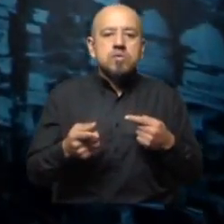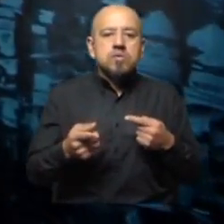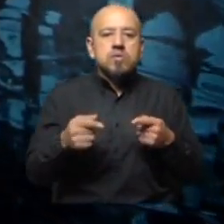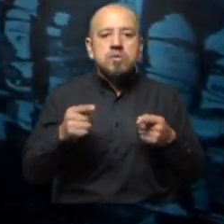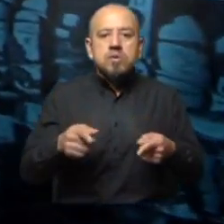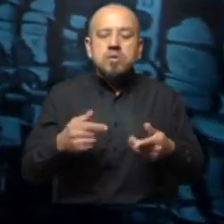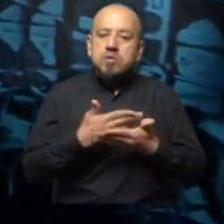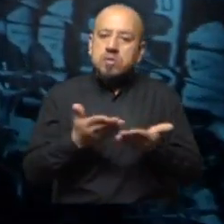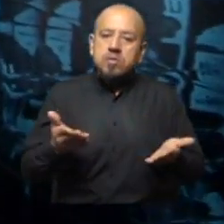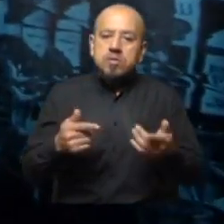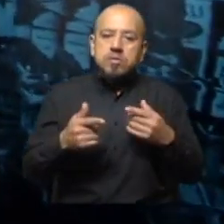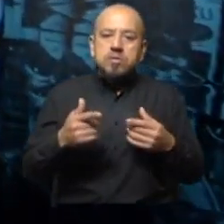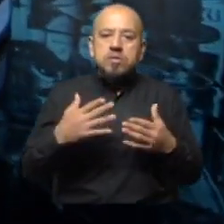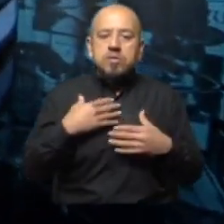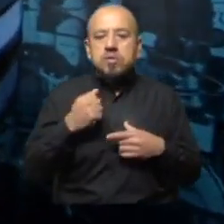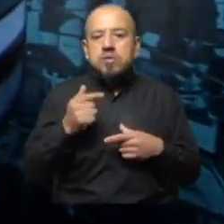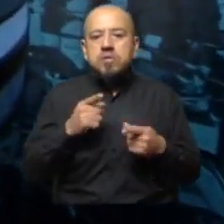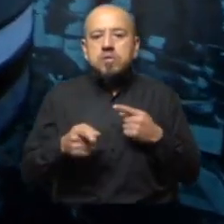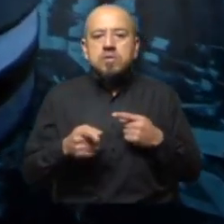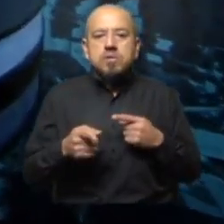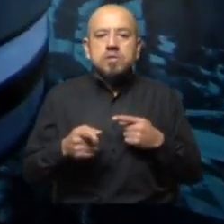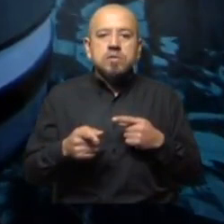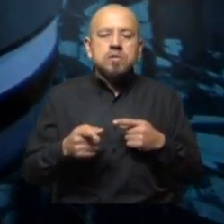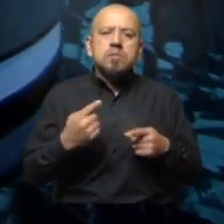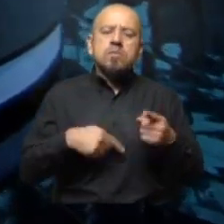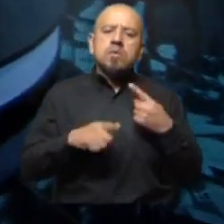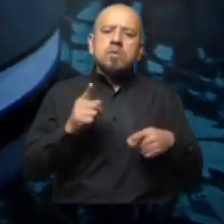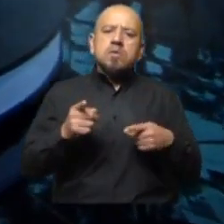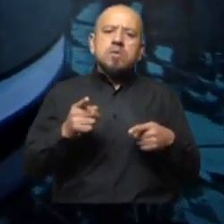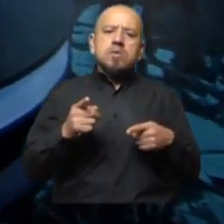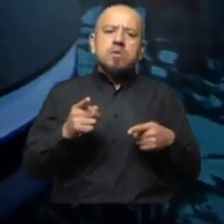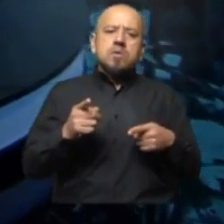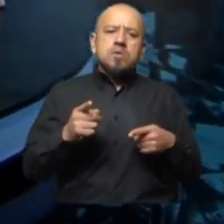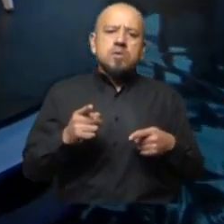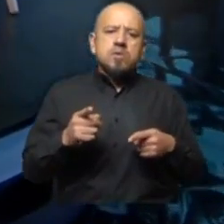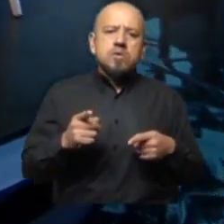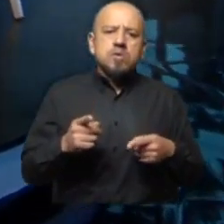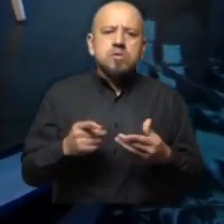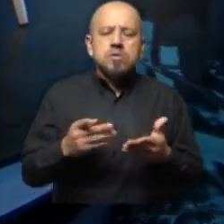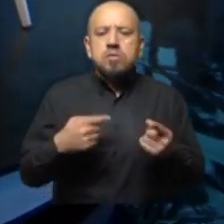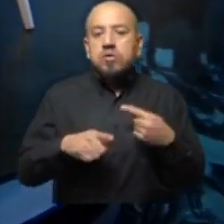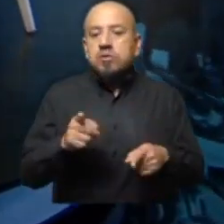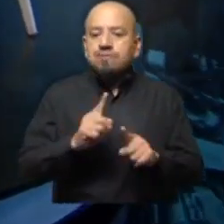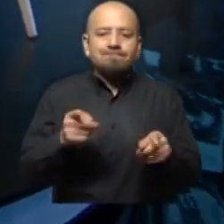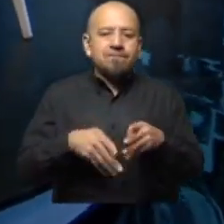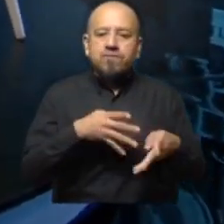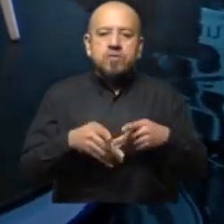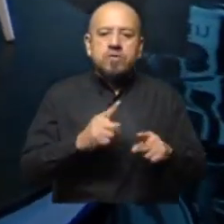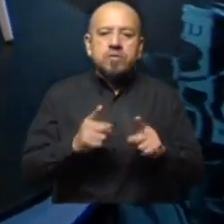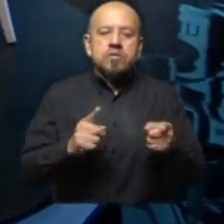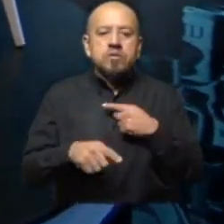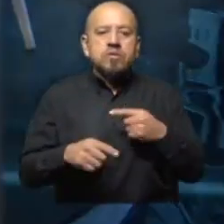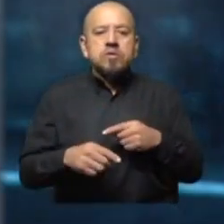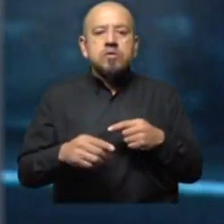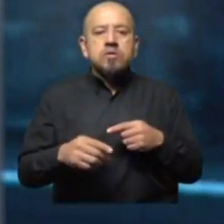gran exposición ser honesto y berciano claro pero si los hilos con estas capas que no funcionan y yo creo que lo